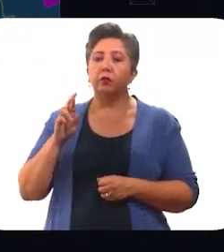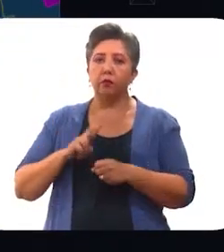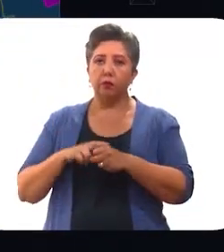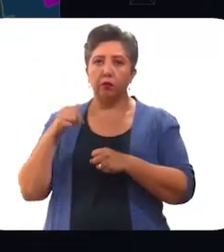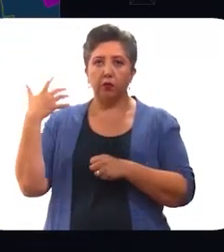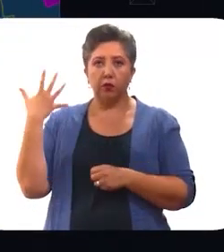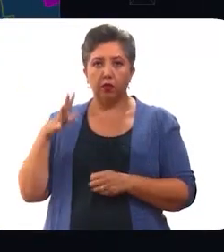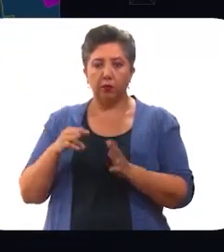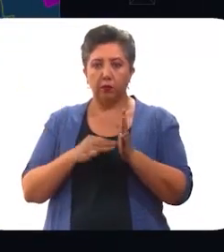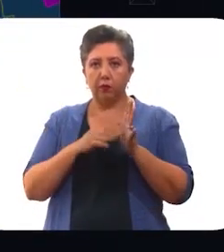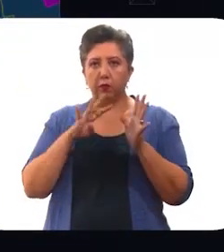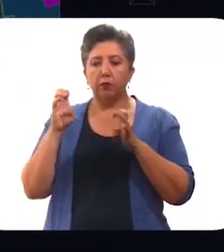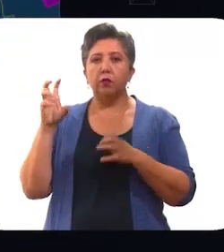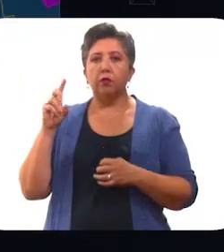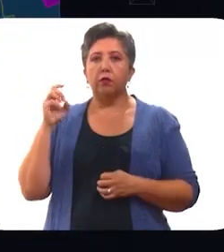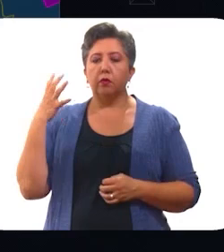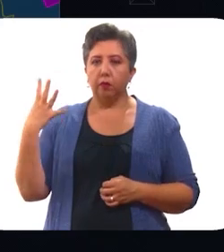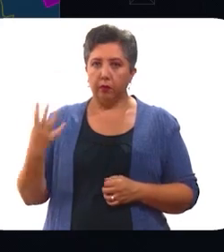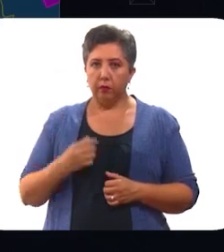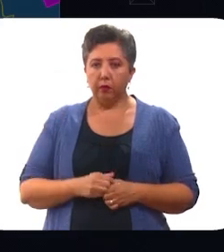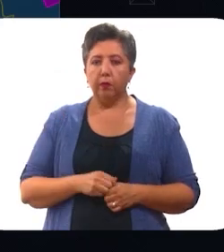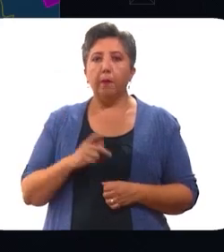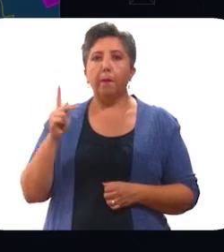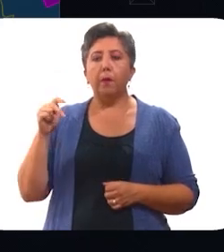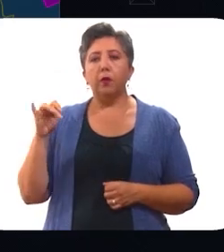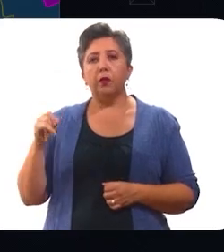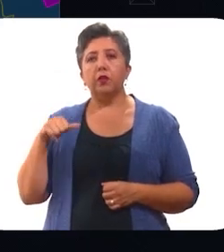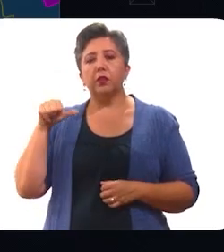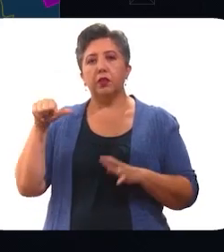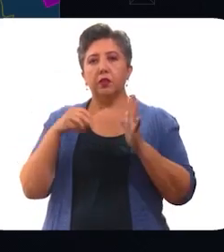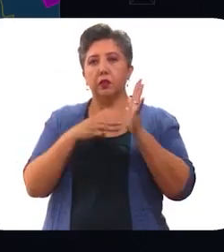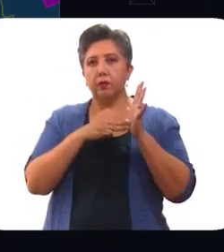sur 10.934 y en la zona poniente